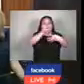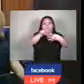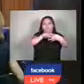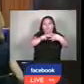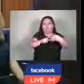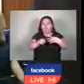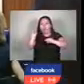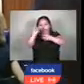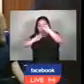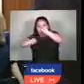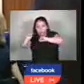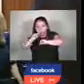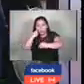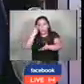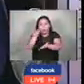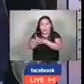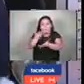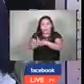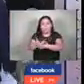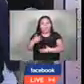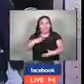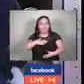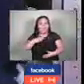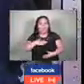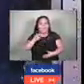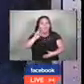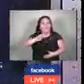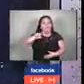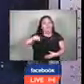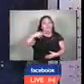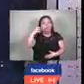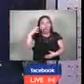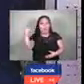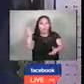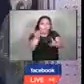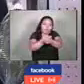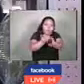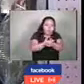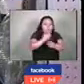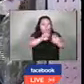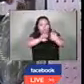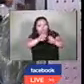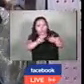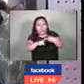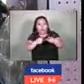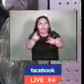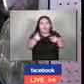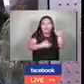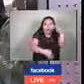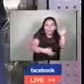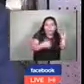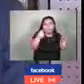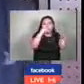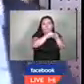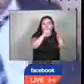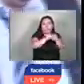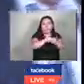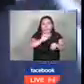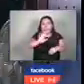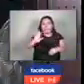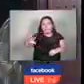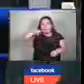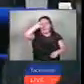presentar los alegatos probatorios, que cuentan con más de 2.000 documentos como valuos, estados financieros y cuentas bancarias de los